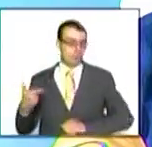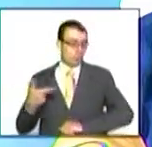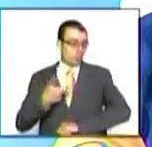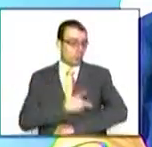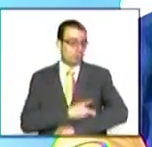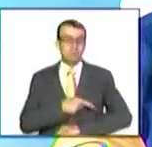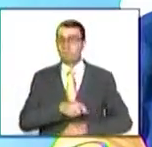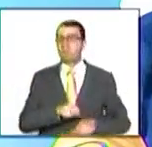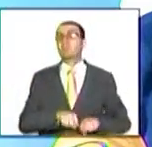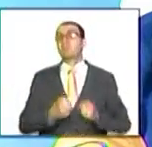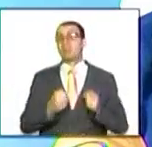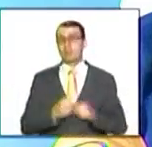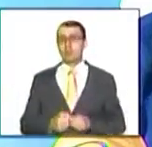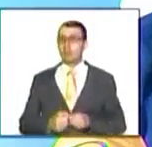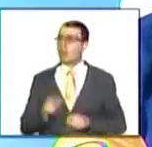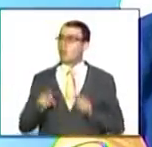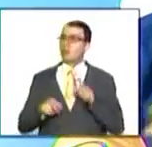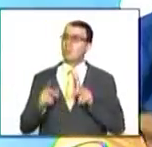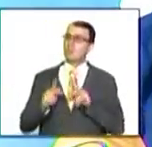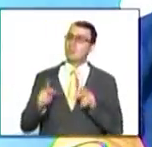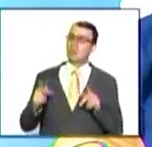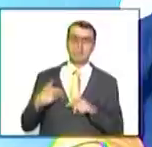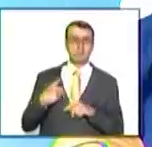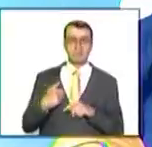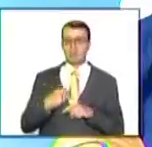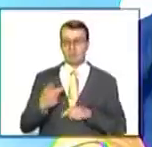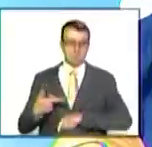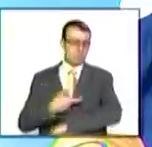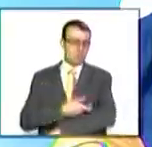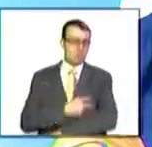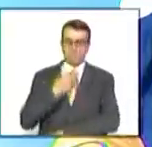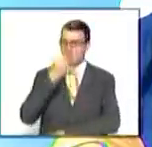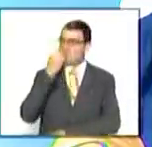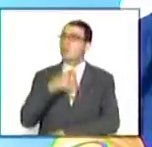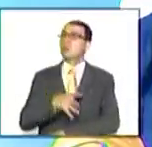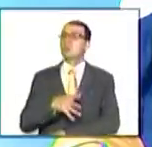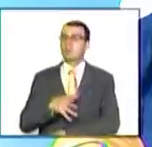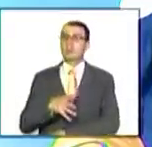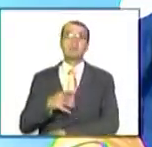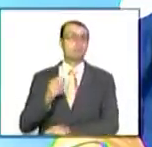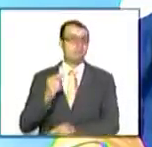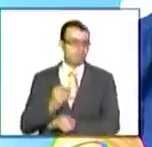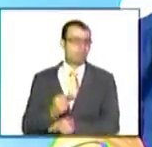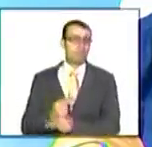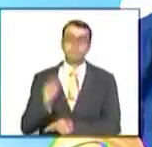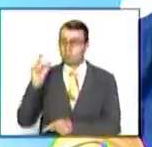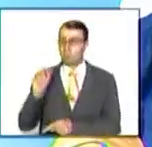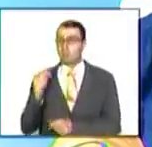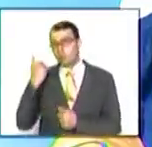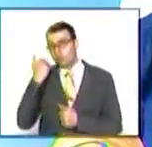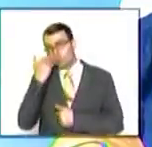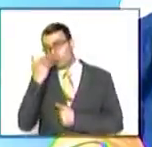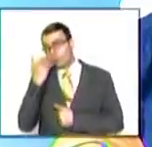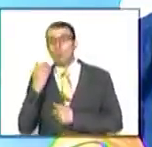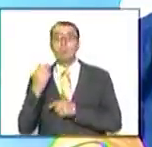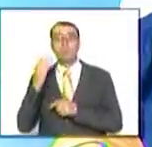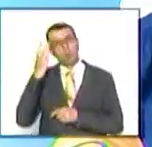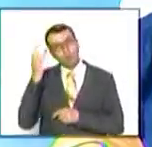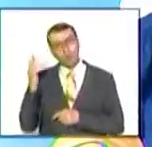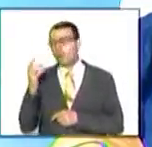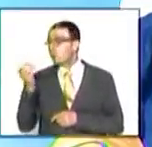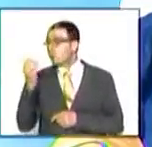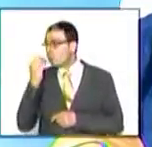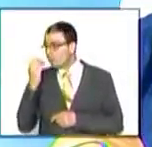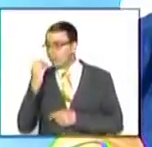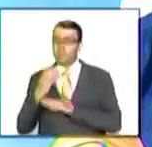terapéutico, porque mucha gente dirá, no, yo me hice eso y no me sirvió para nada. Y es el mismo cuento, la persona que va con un problema de dolor de cabeza o